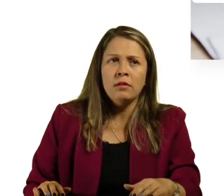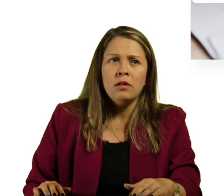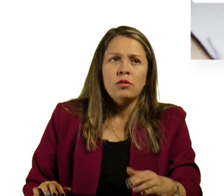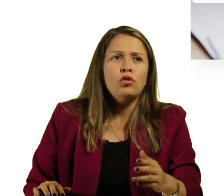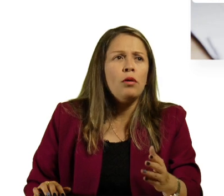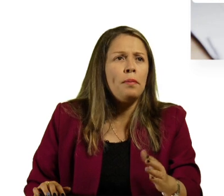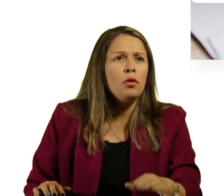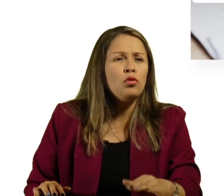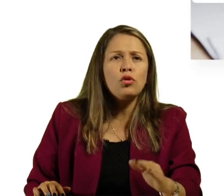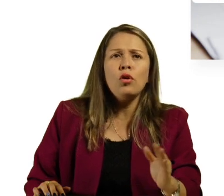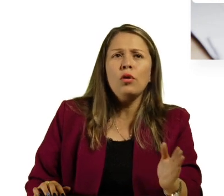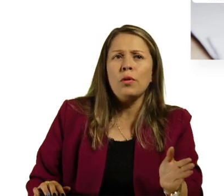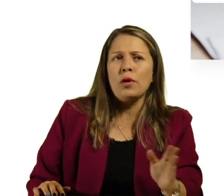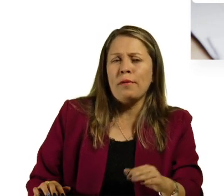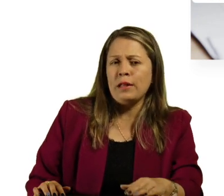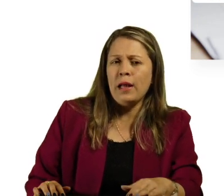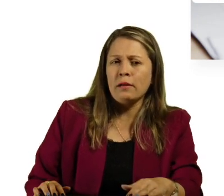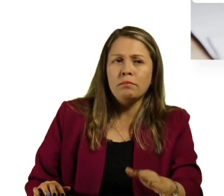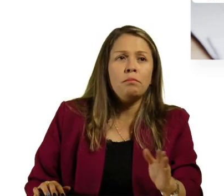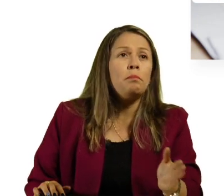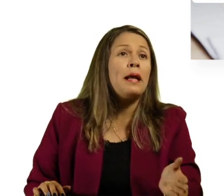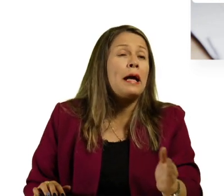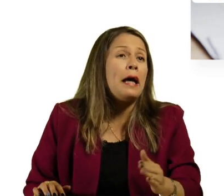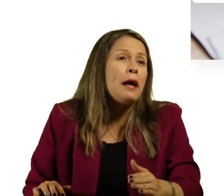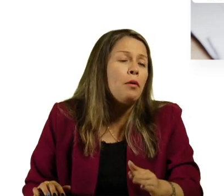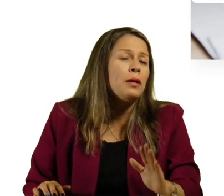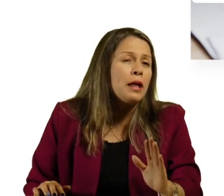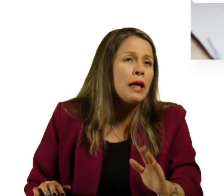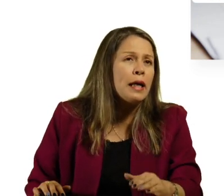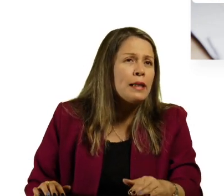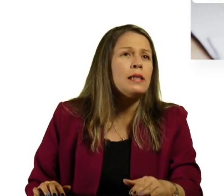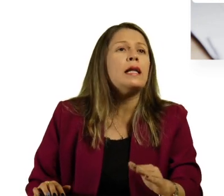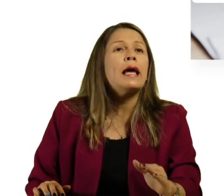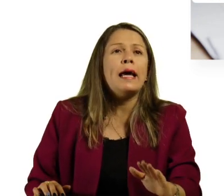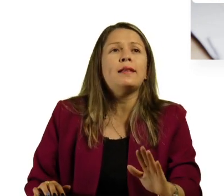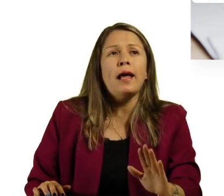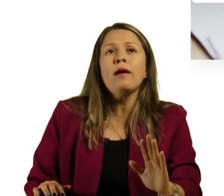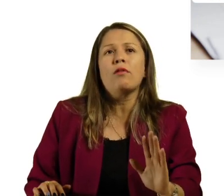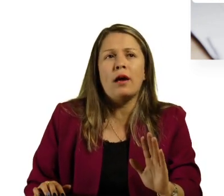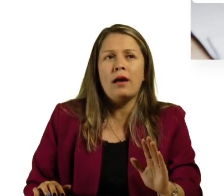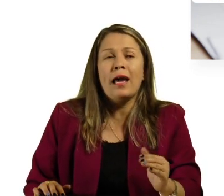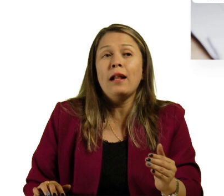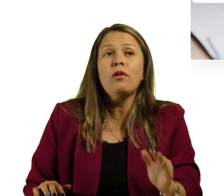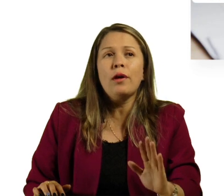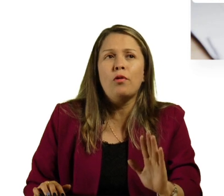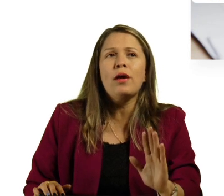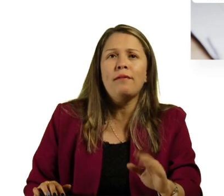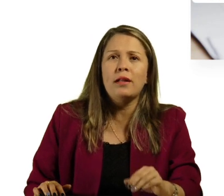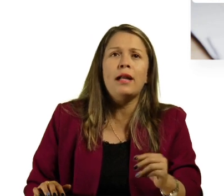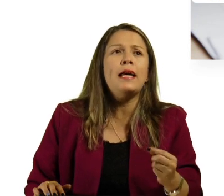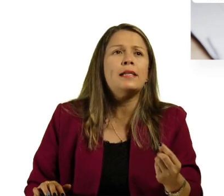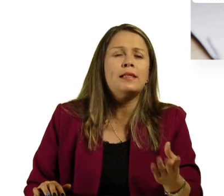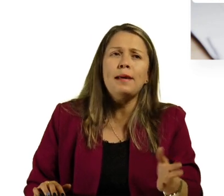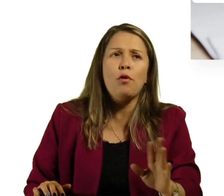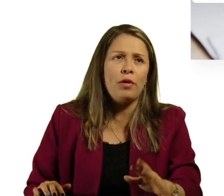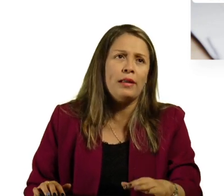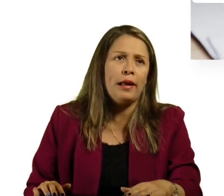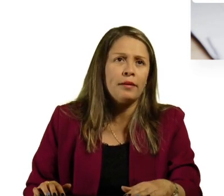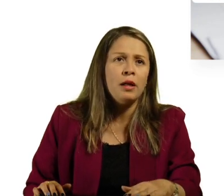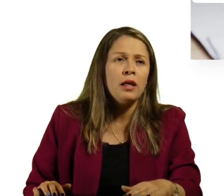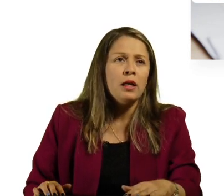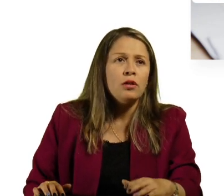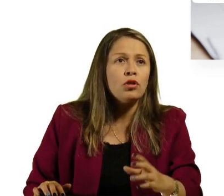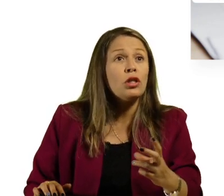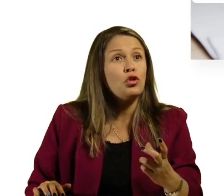viceversa. Yo produzco lo que voy a vender. Mercadeo me tiene que decir qué tengo, qué es lo que voy a vender y estimo